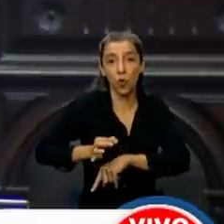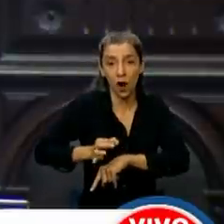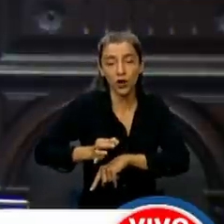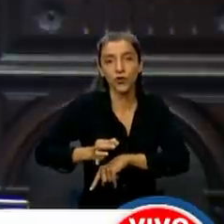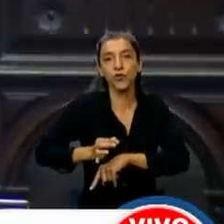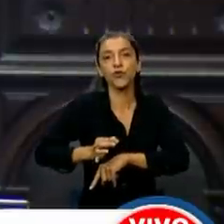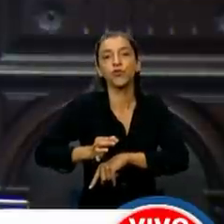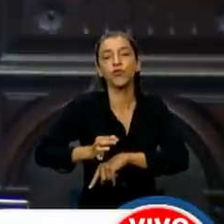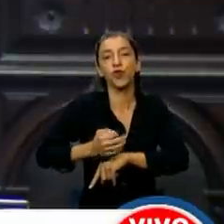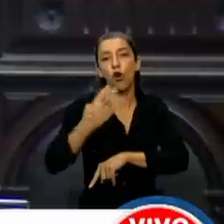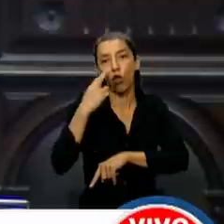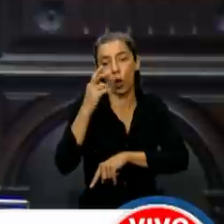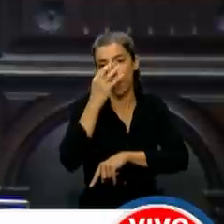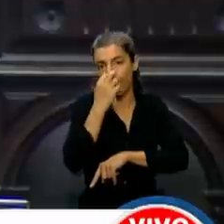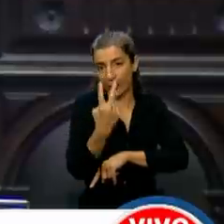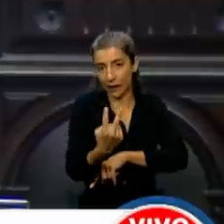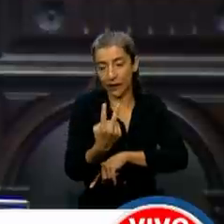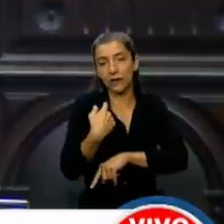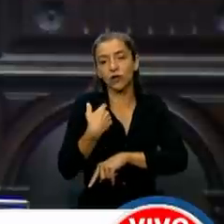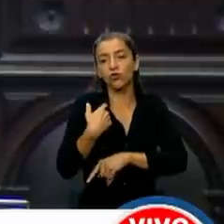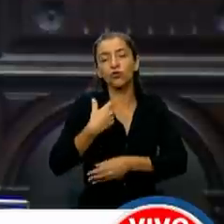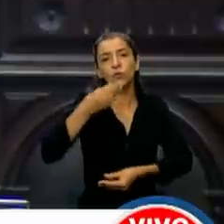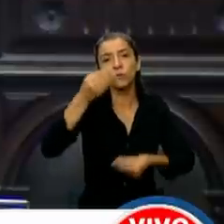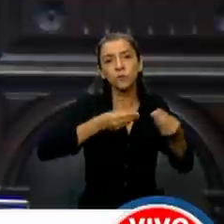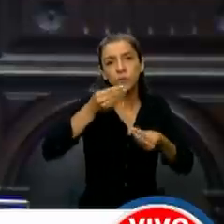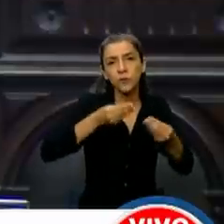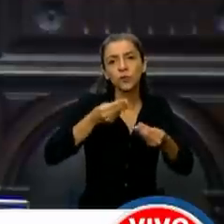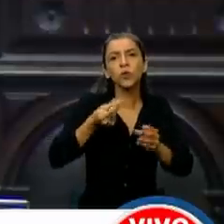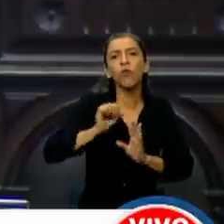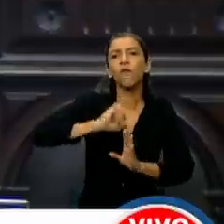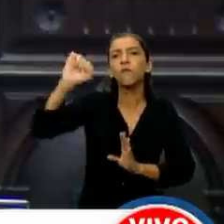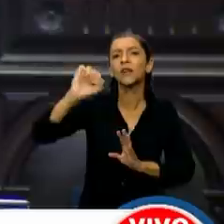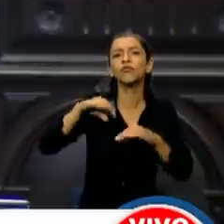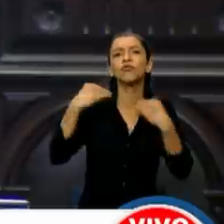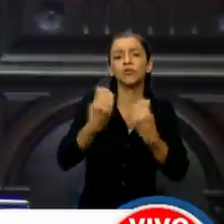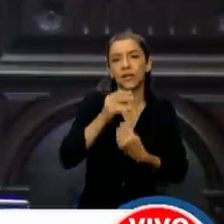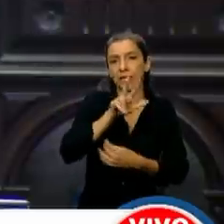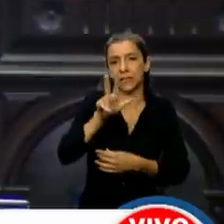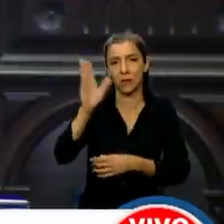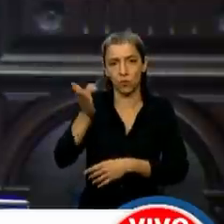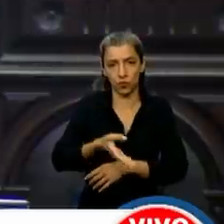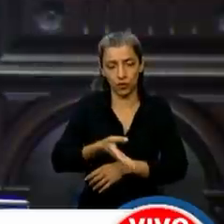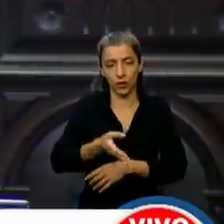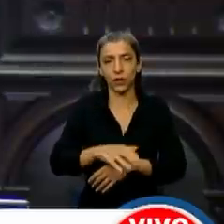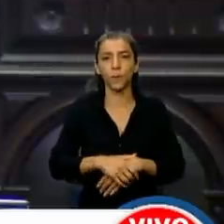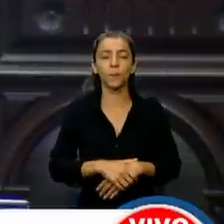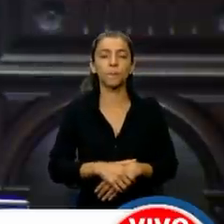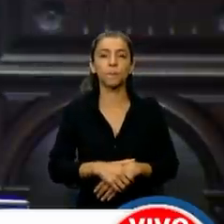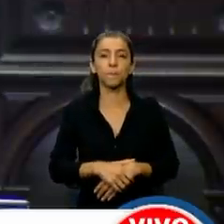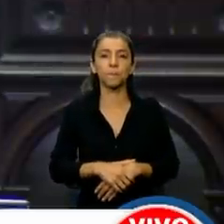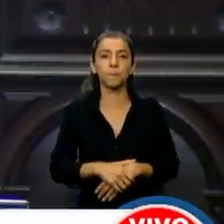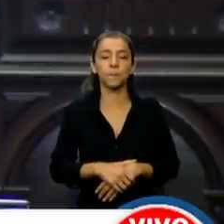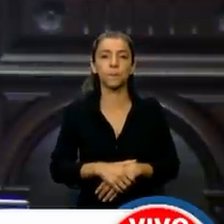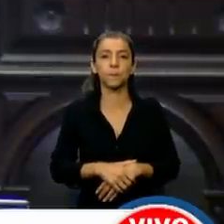2022 está presupuestado una inflación del 33 por ciento cuando las principales